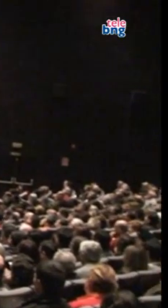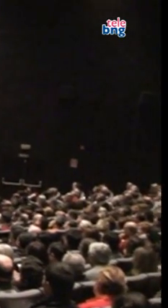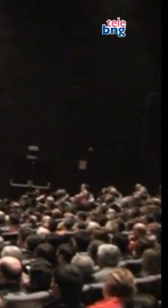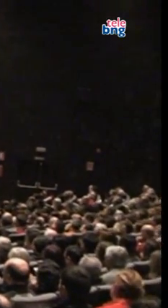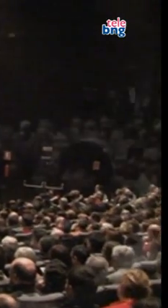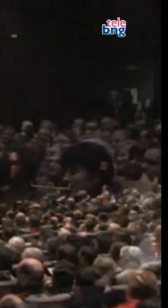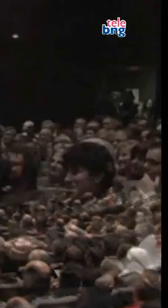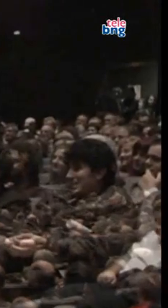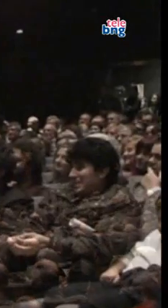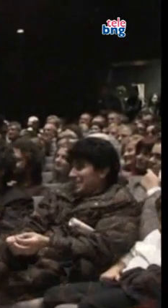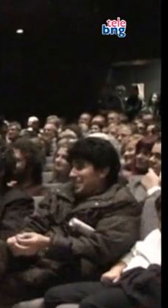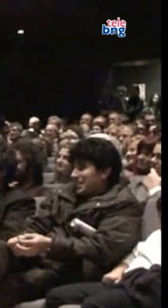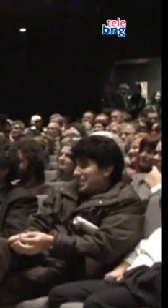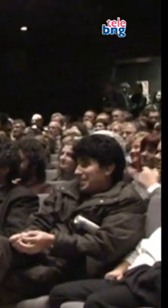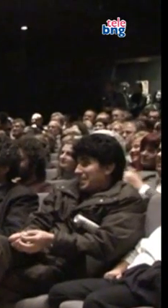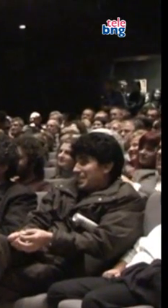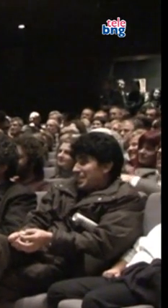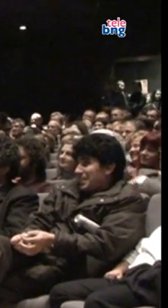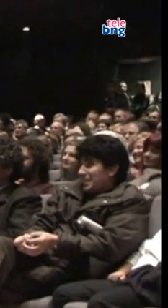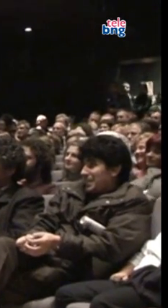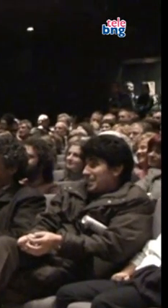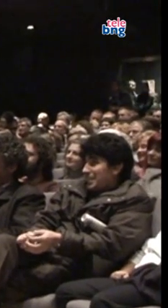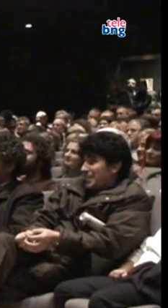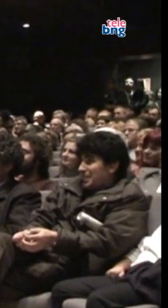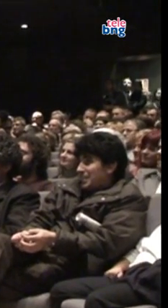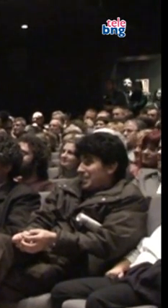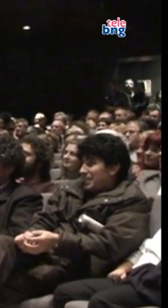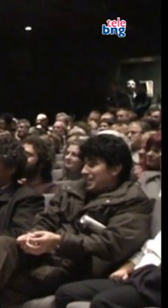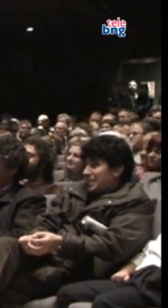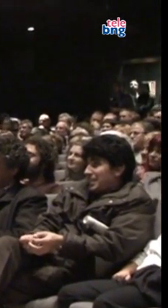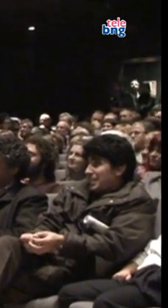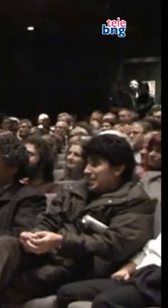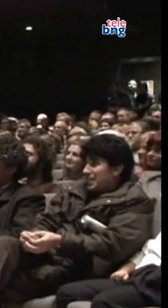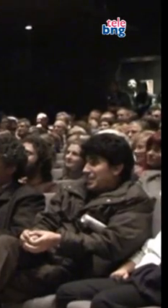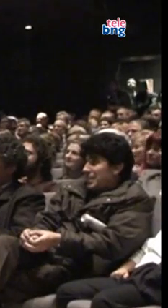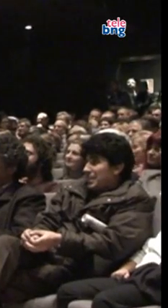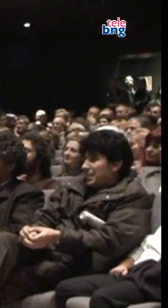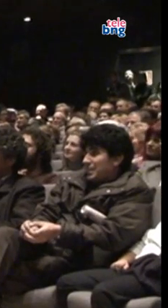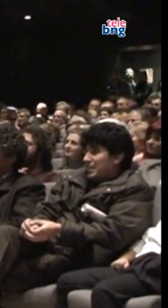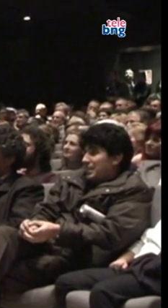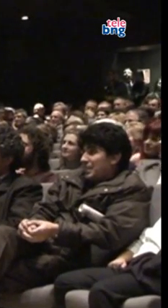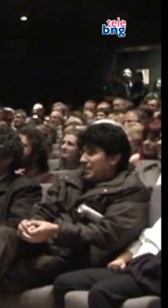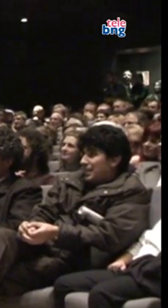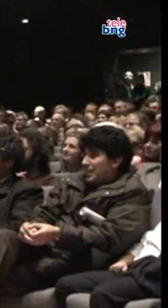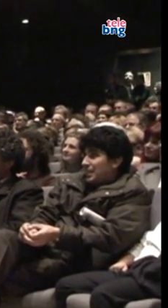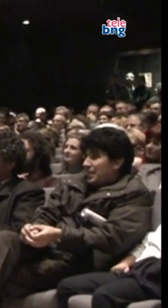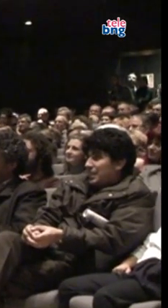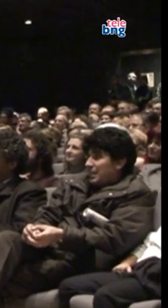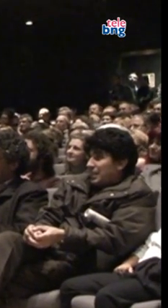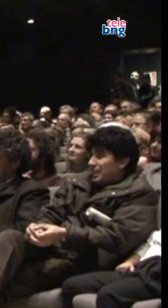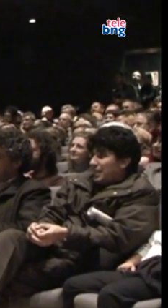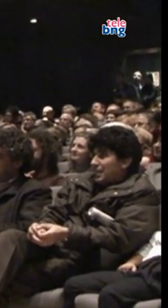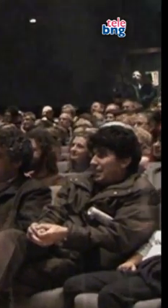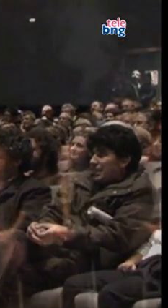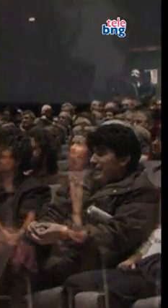claramente hai que impedir que a dereita ocupe tamén os concellos. Hai que impedilo. E, dende logo,